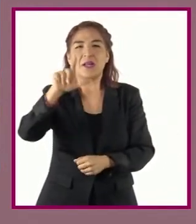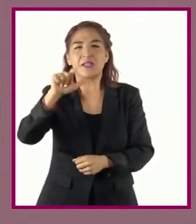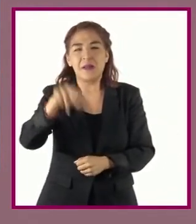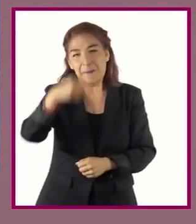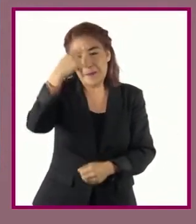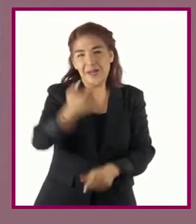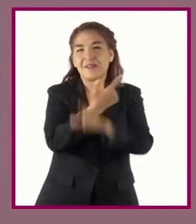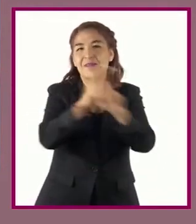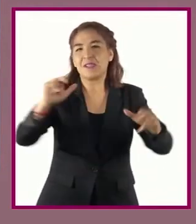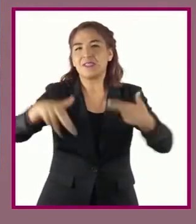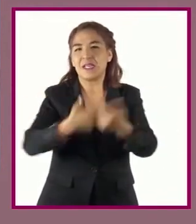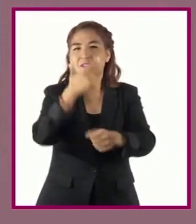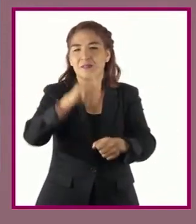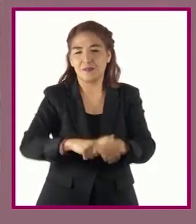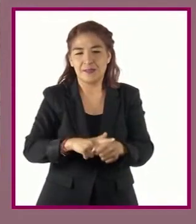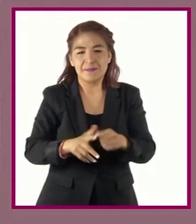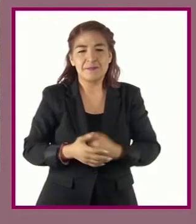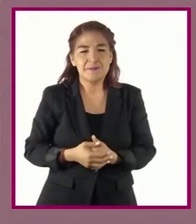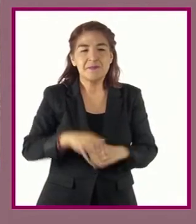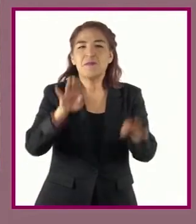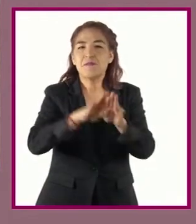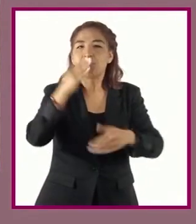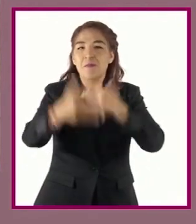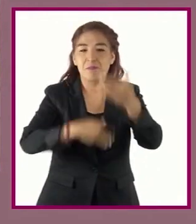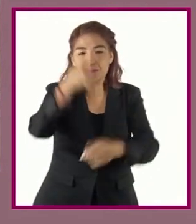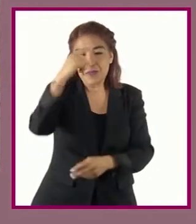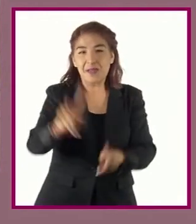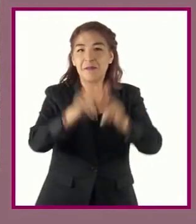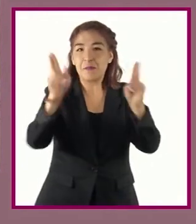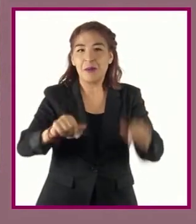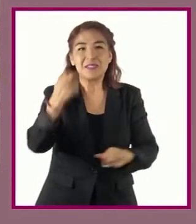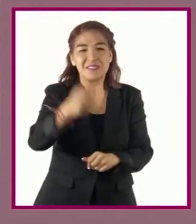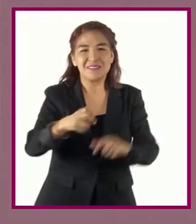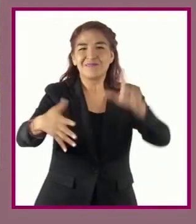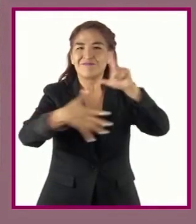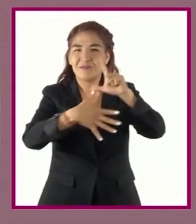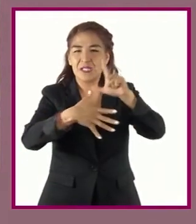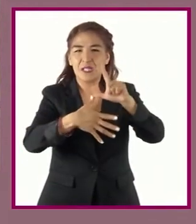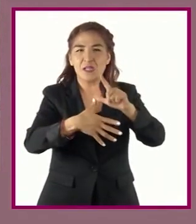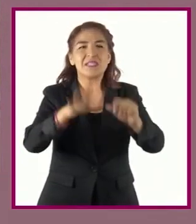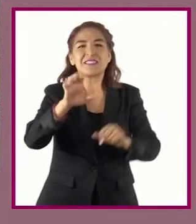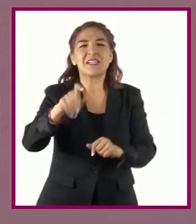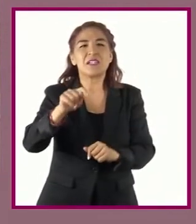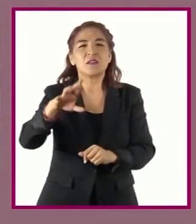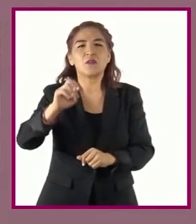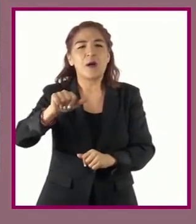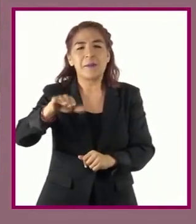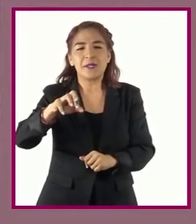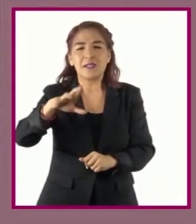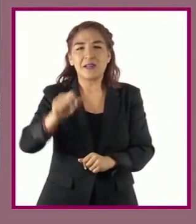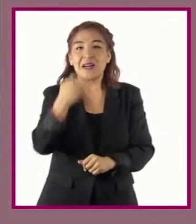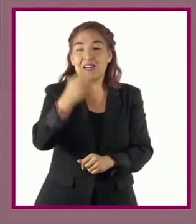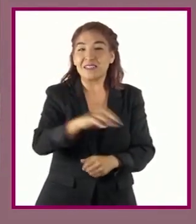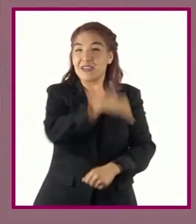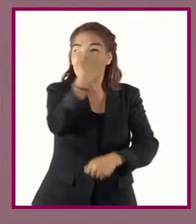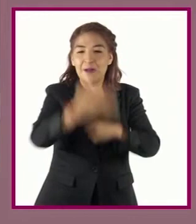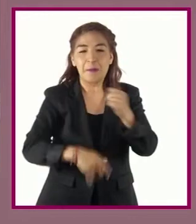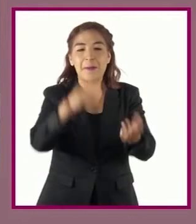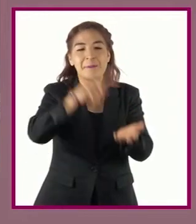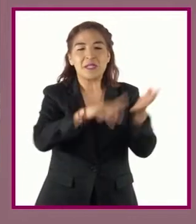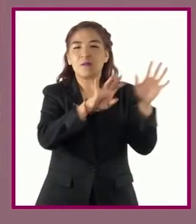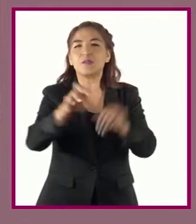la Liberación Nacional. Los procesos de pacificación en Centroamérica tienen su momento culminante a partir de los años 80